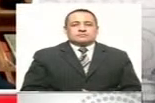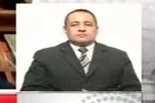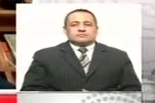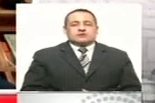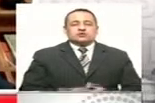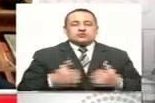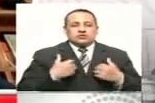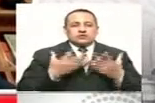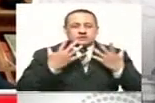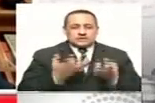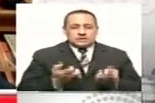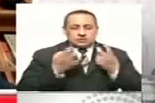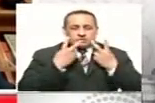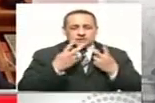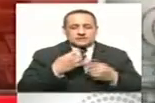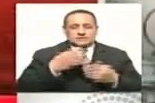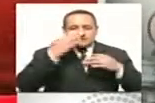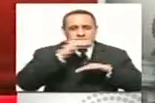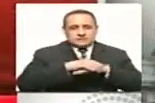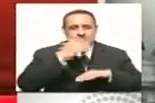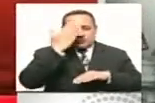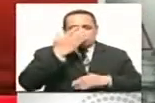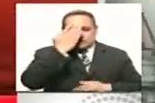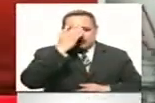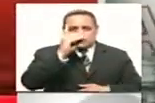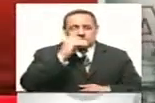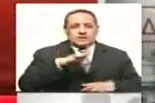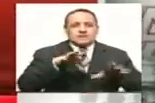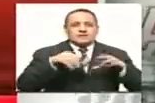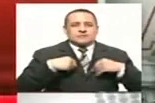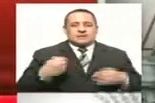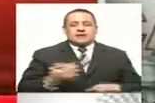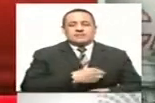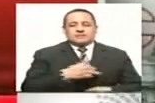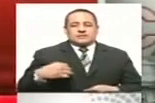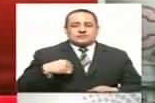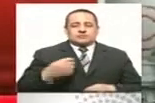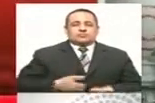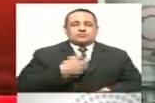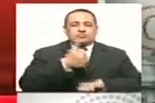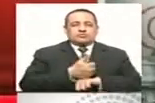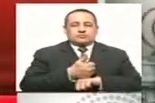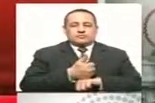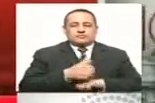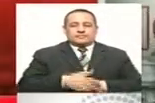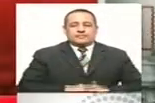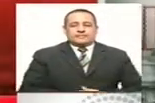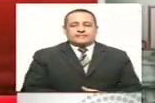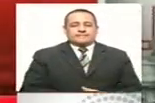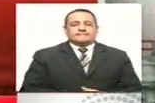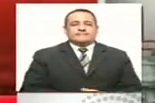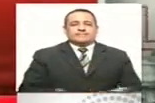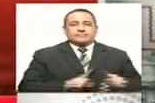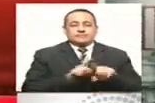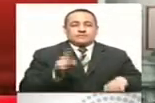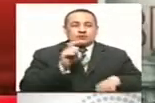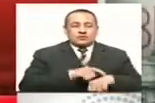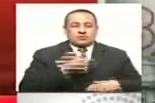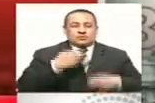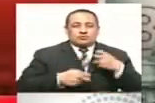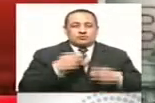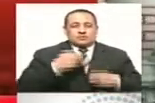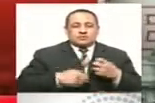Quiero empezar saludando la decisión de aceptar y asumir la presidencia del Consejo de Ministros en un momento de